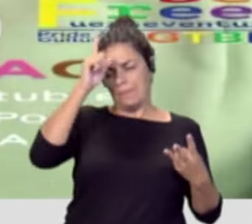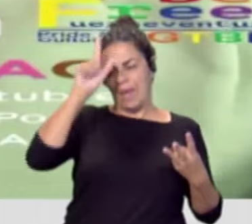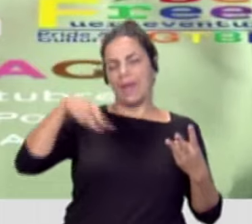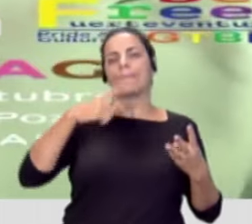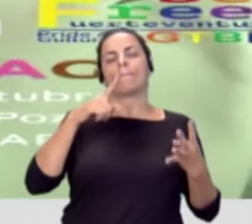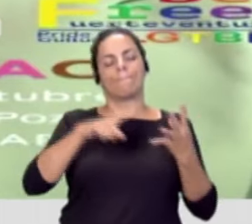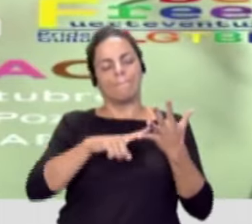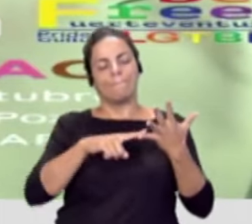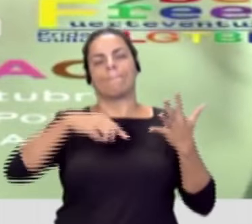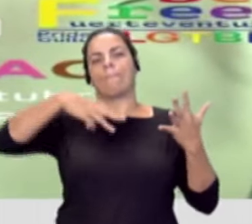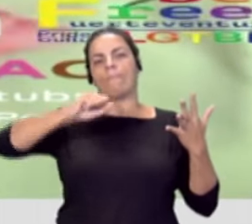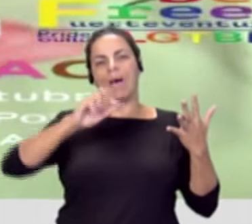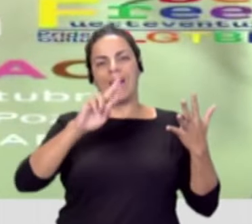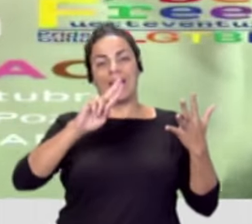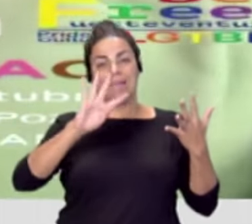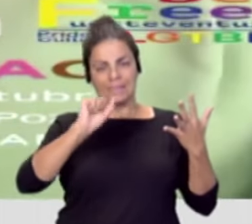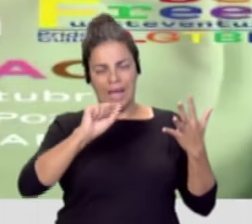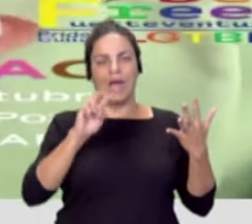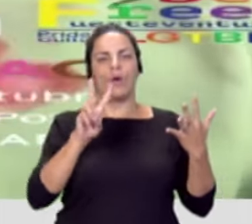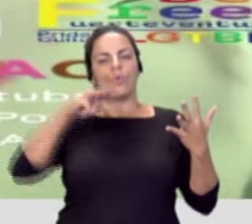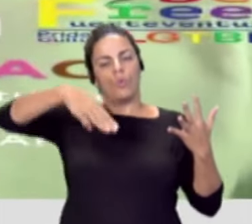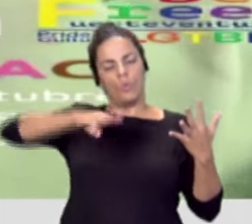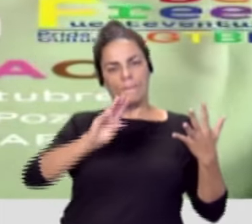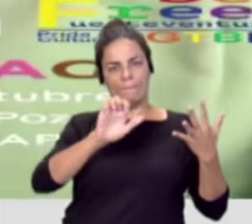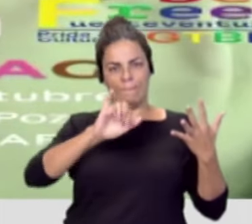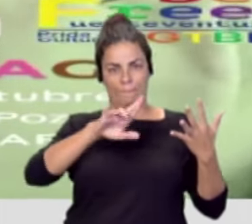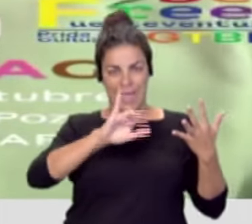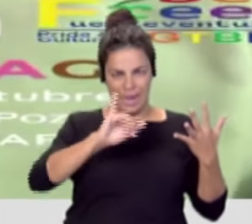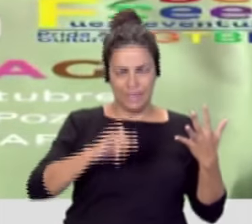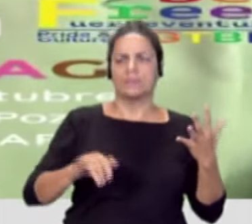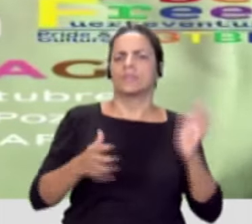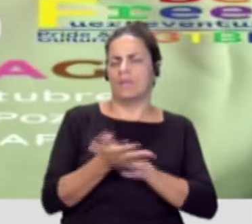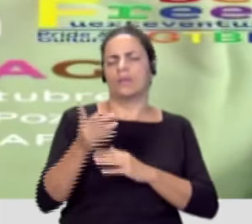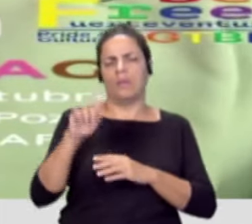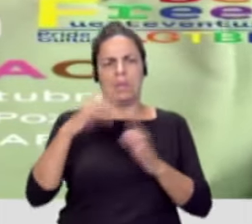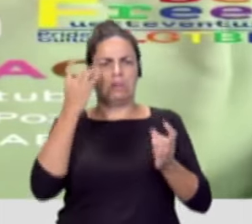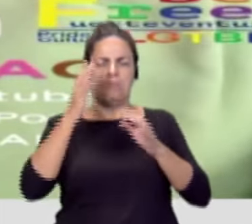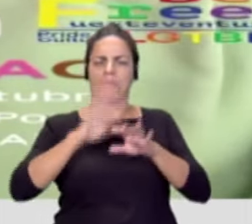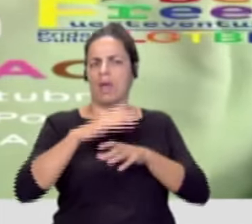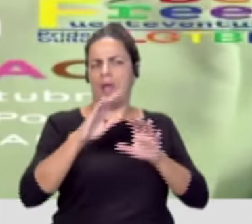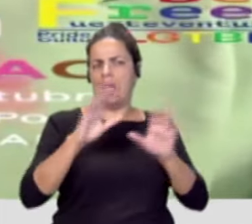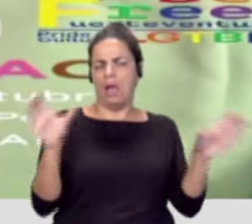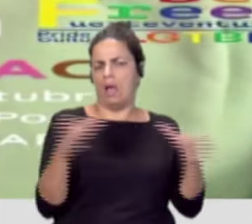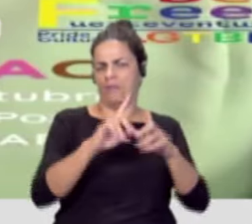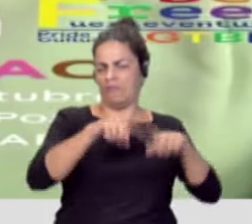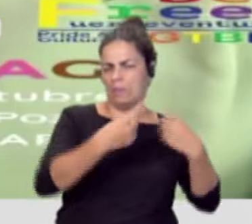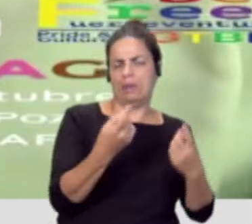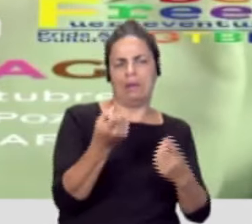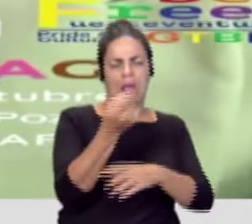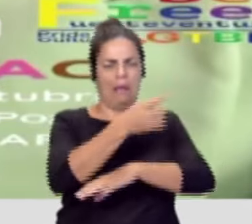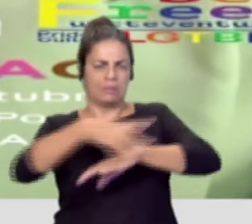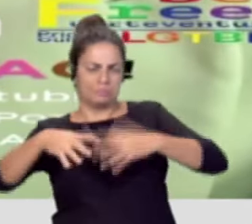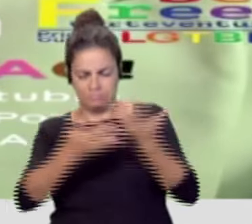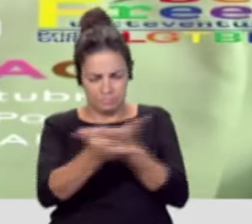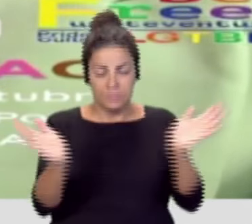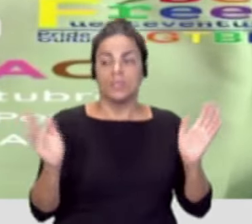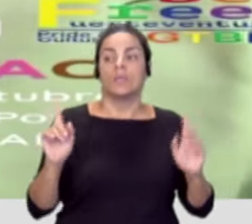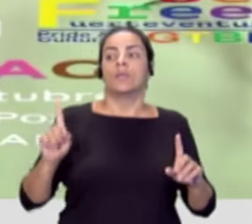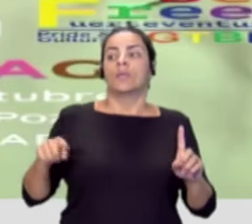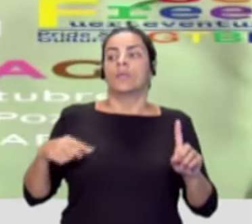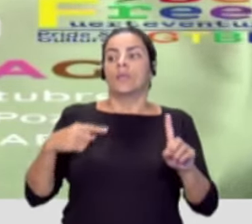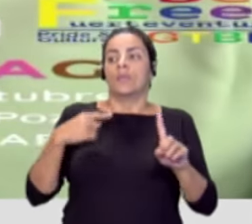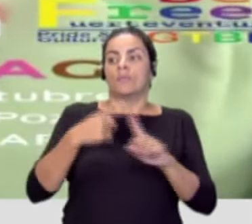pensado para un público transversal y familiar. Y el domingo terminamos con el sello identificativo de este Be Free, que es